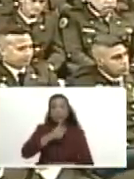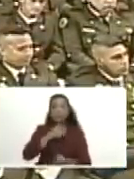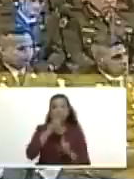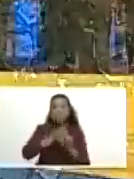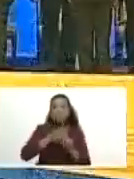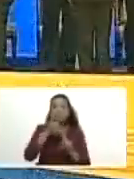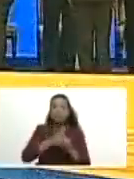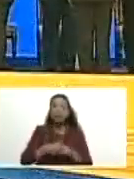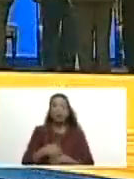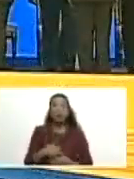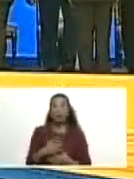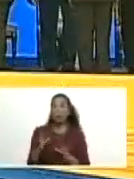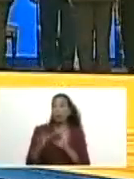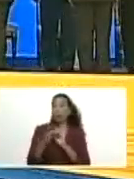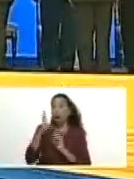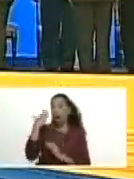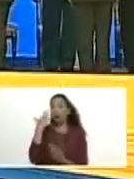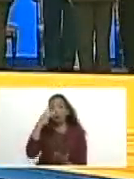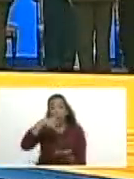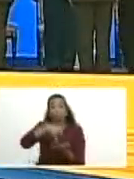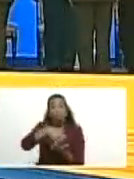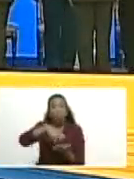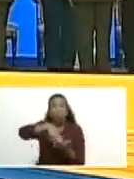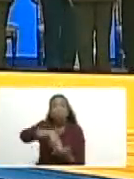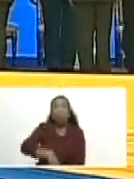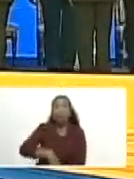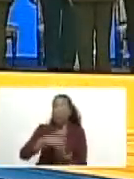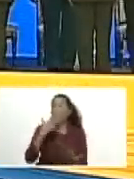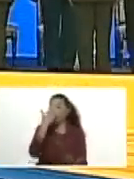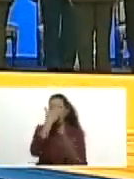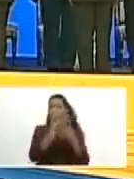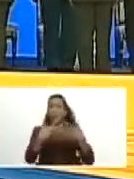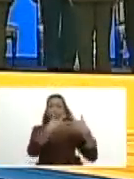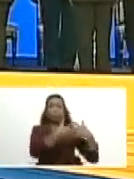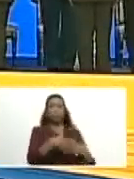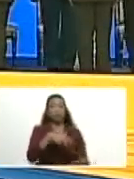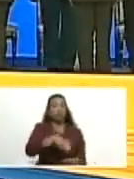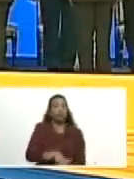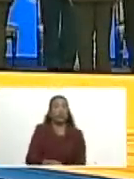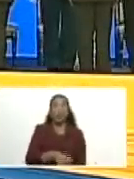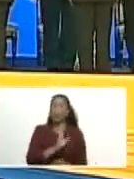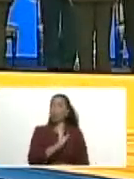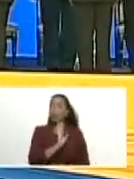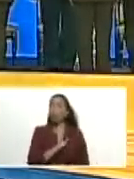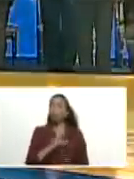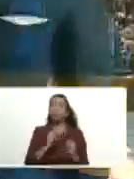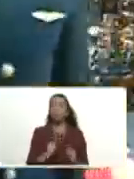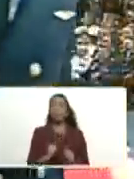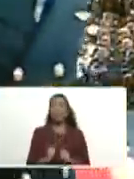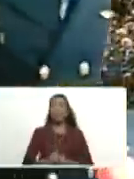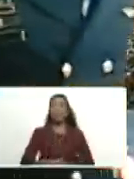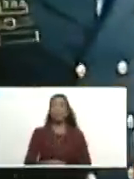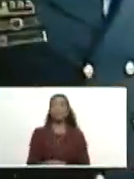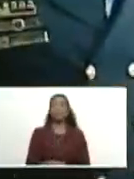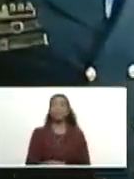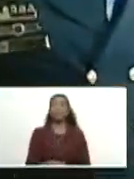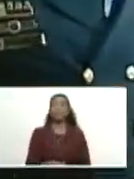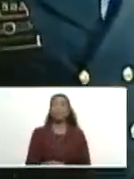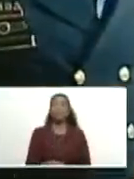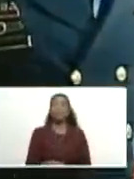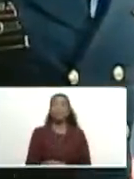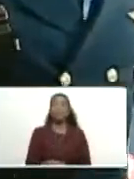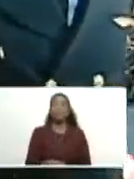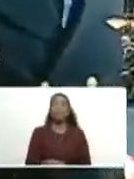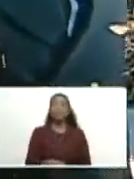que no se milana ante ningún imperio. Comandante jefe, permiso para retirarme. A la izquierda, de